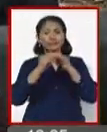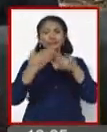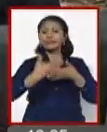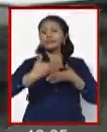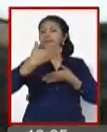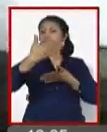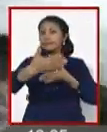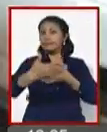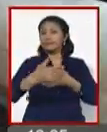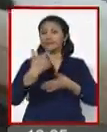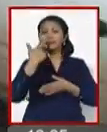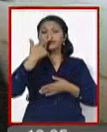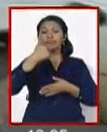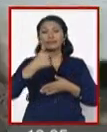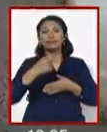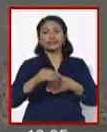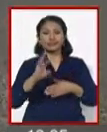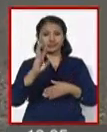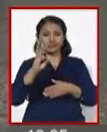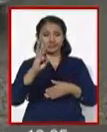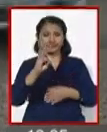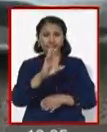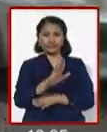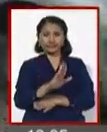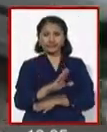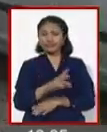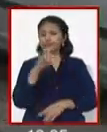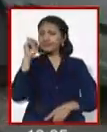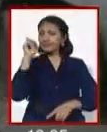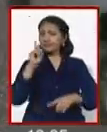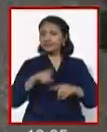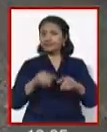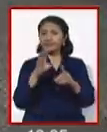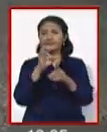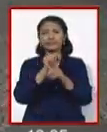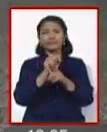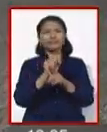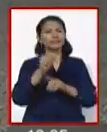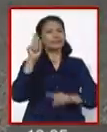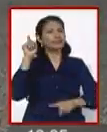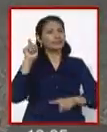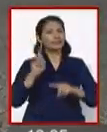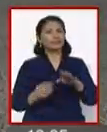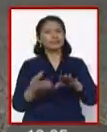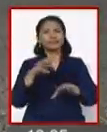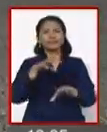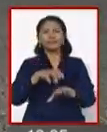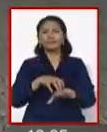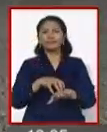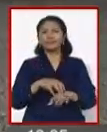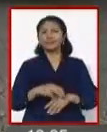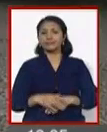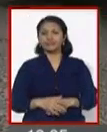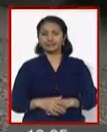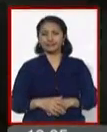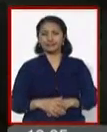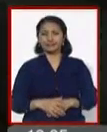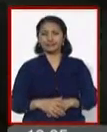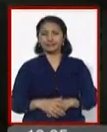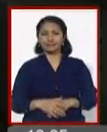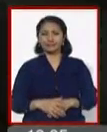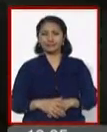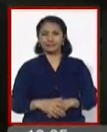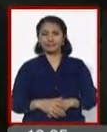allá al frente, grabo el surtidor, a partir de las 6 de la tarde, es imposible tomarlo. No se puede, lamentablemente no se puede ya en esta